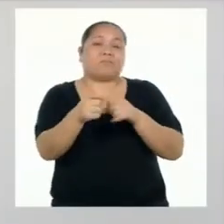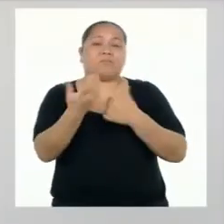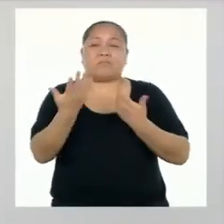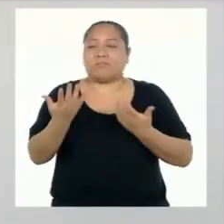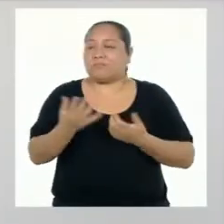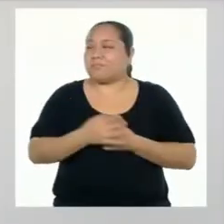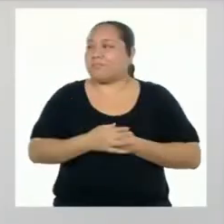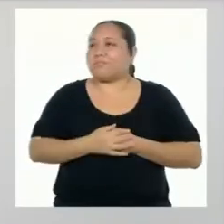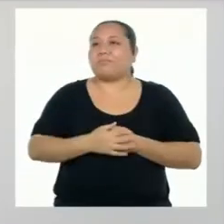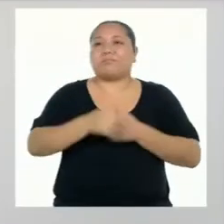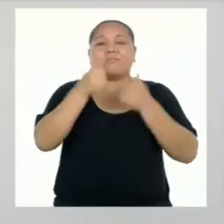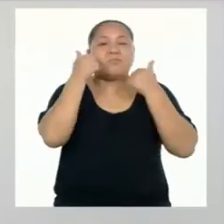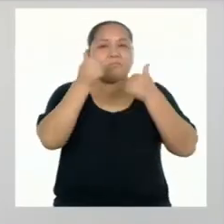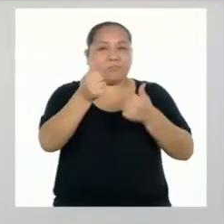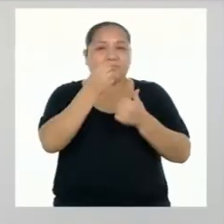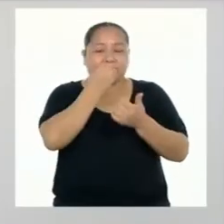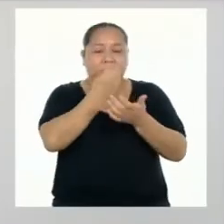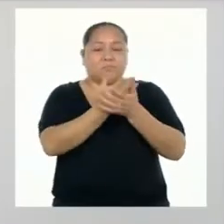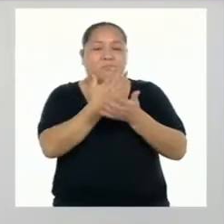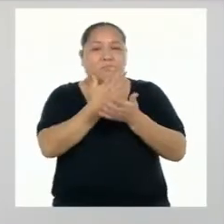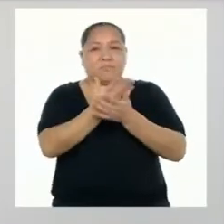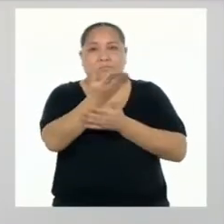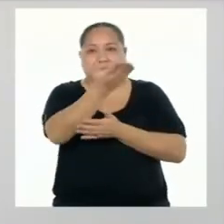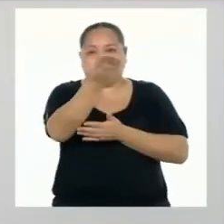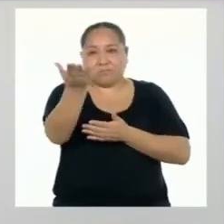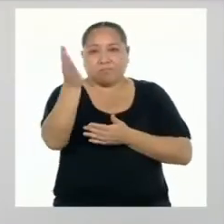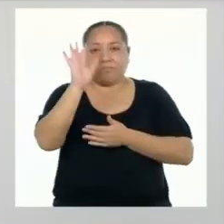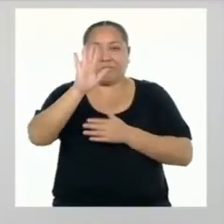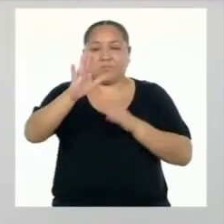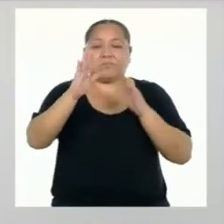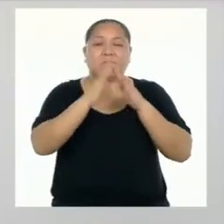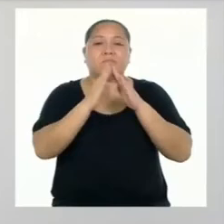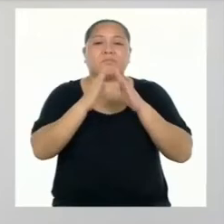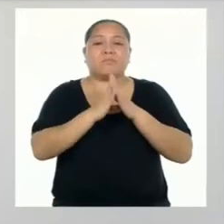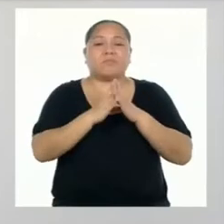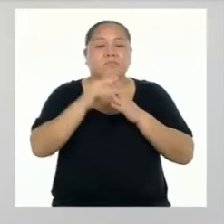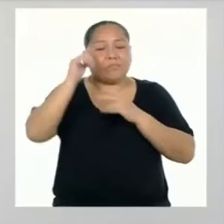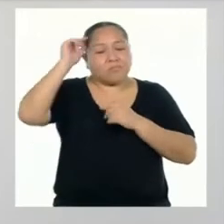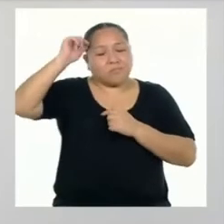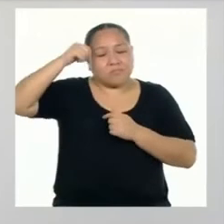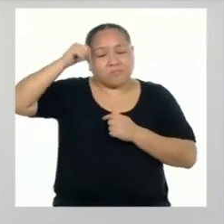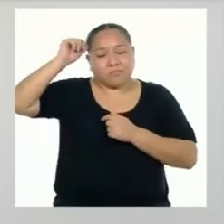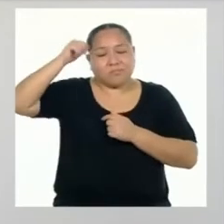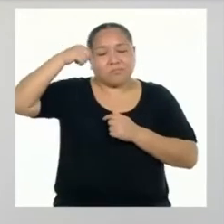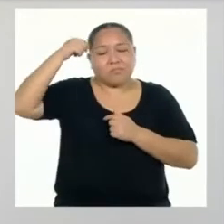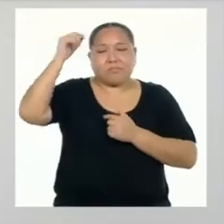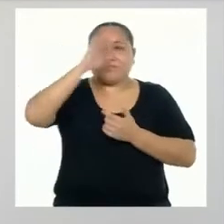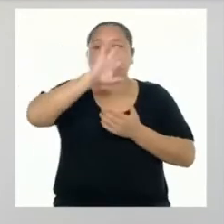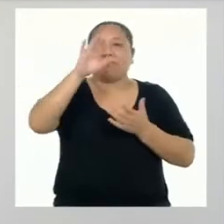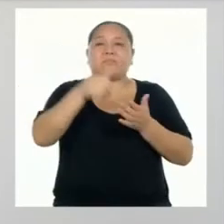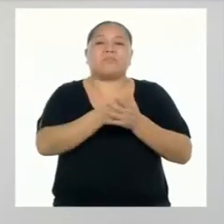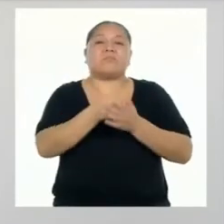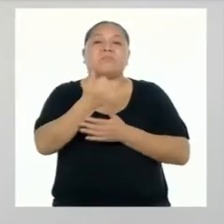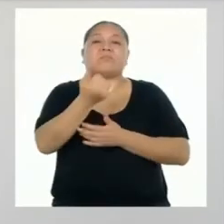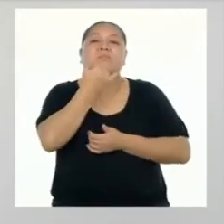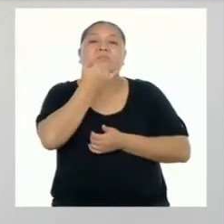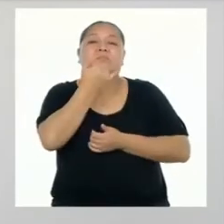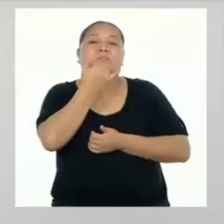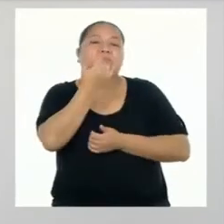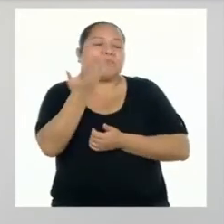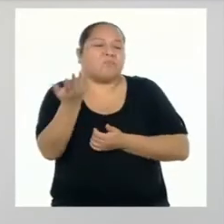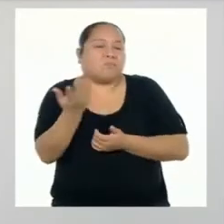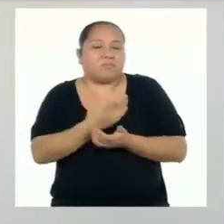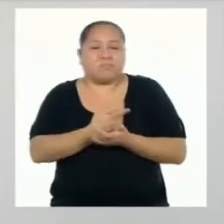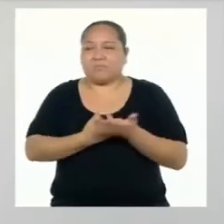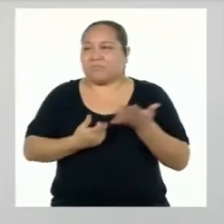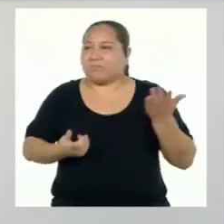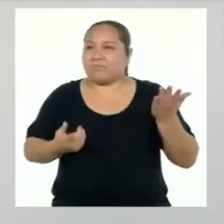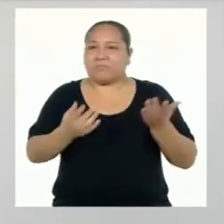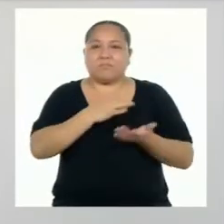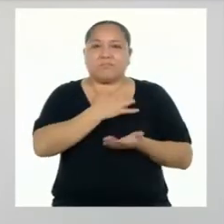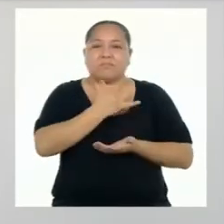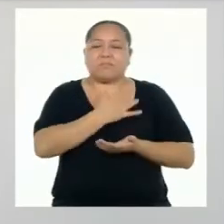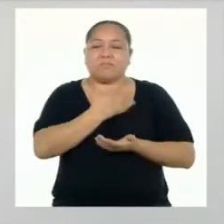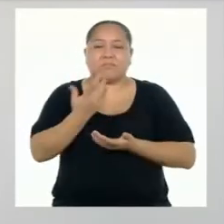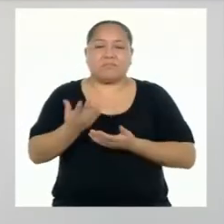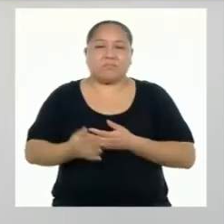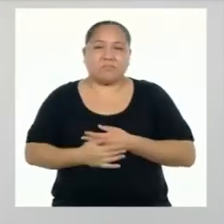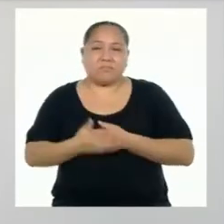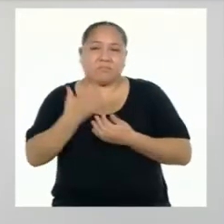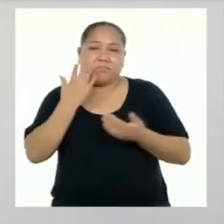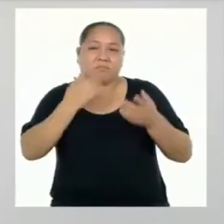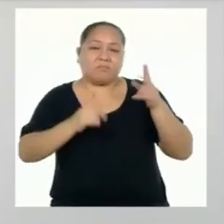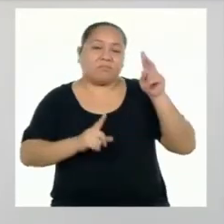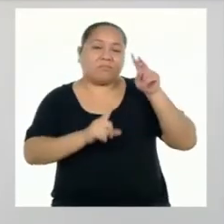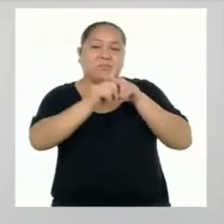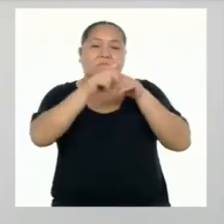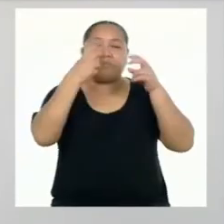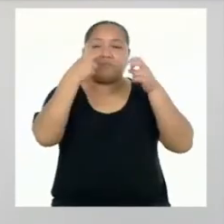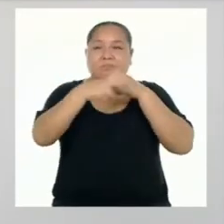Yanira. Y es bueno que ustedes en sus casas vayan recordando todas esas situaciones que generaron alguna especie de